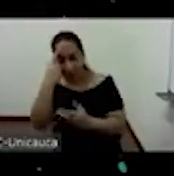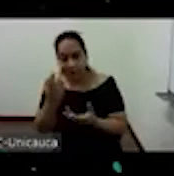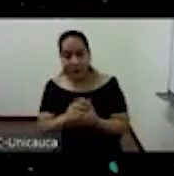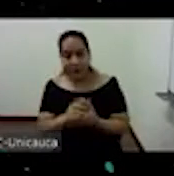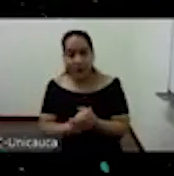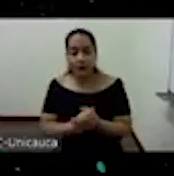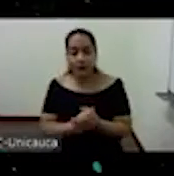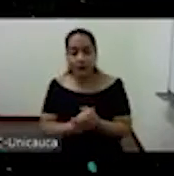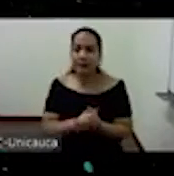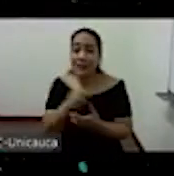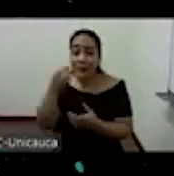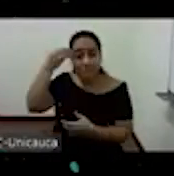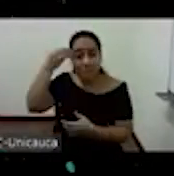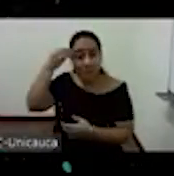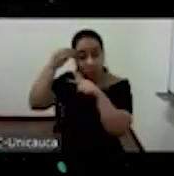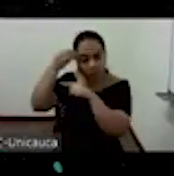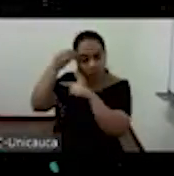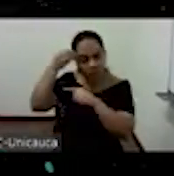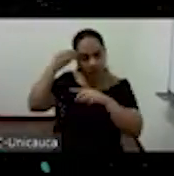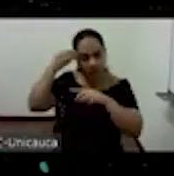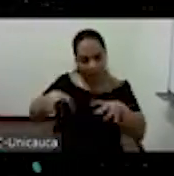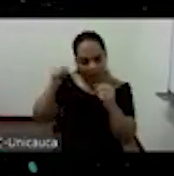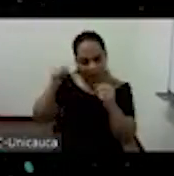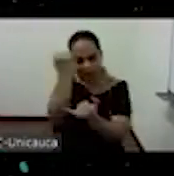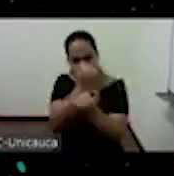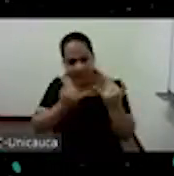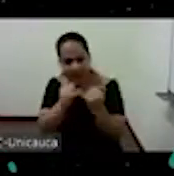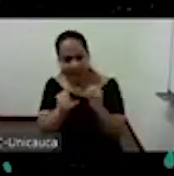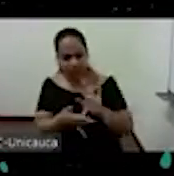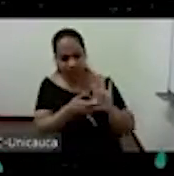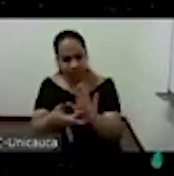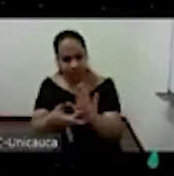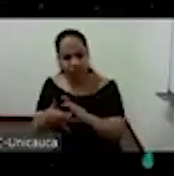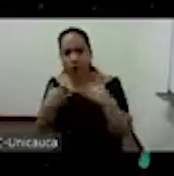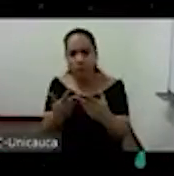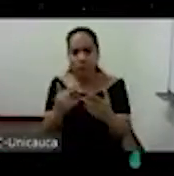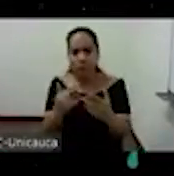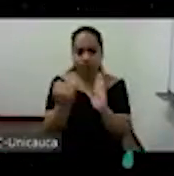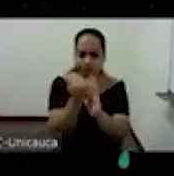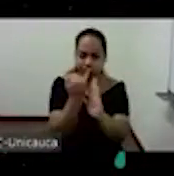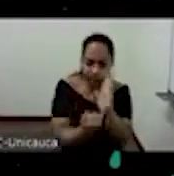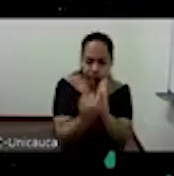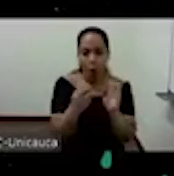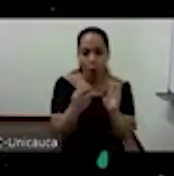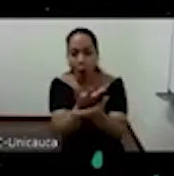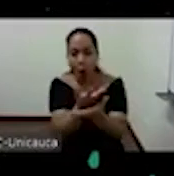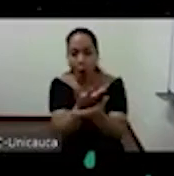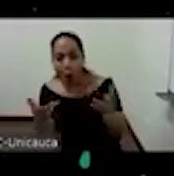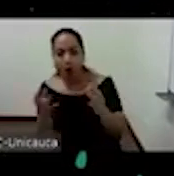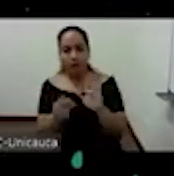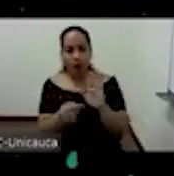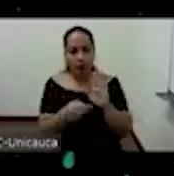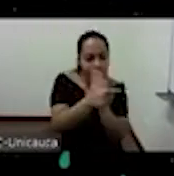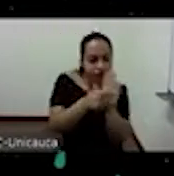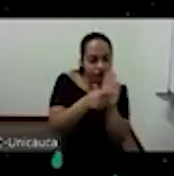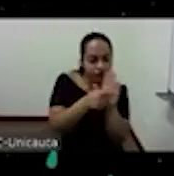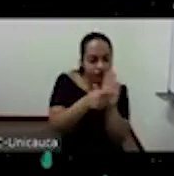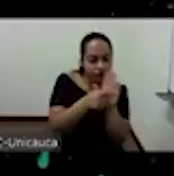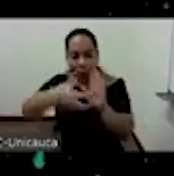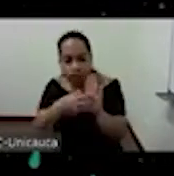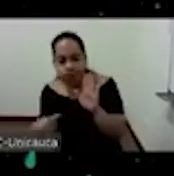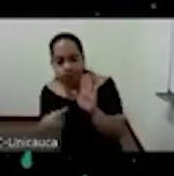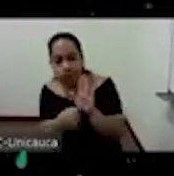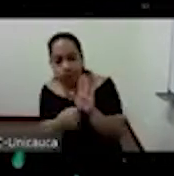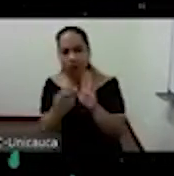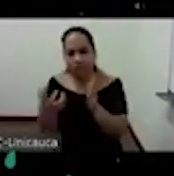Estas memorias movilizan identidades representadas a través de imágenes, objetos, señales, simbologías